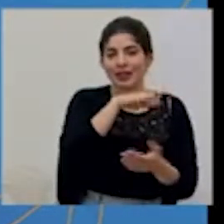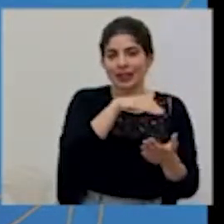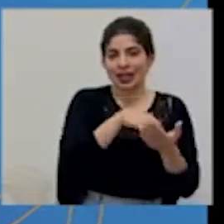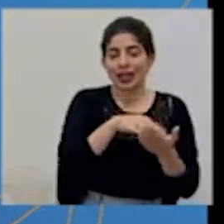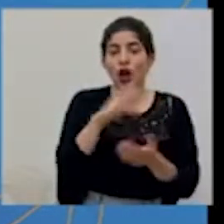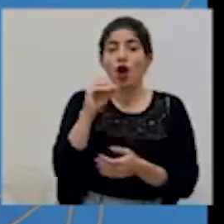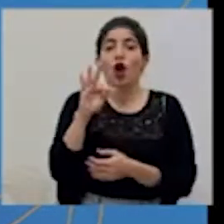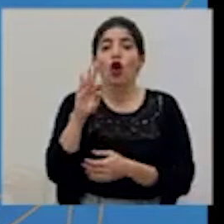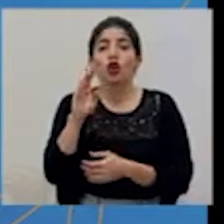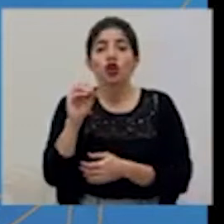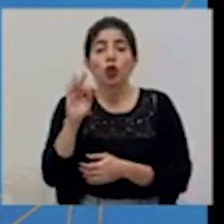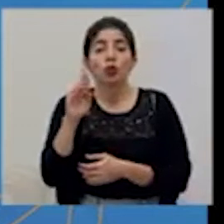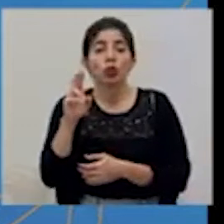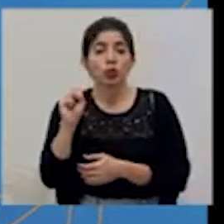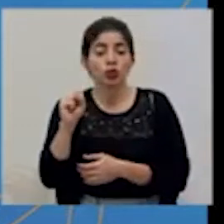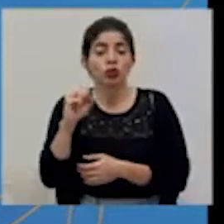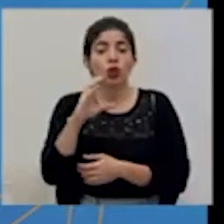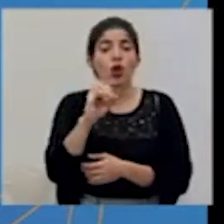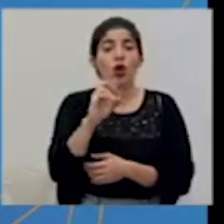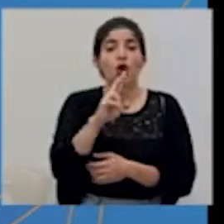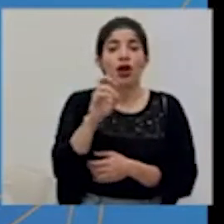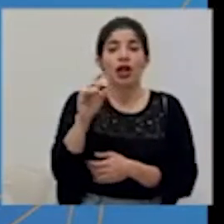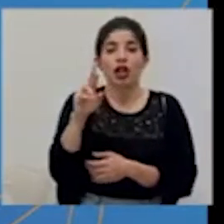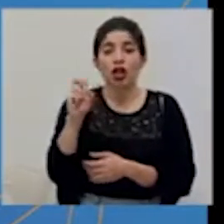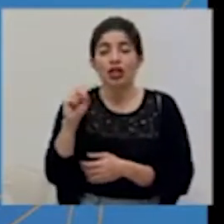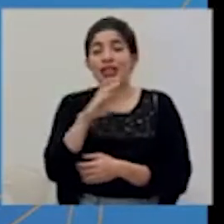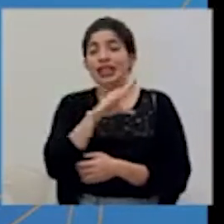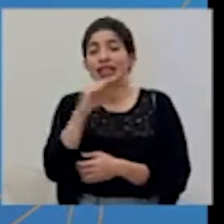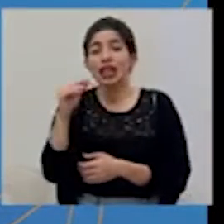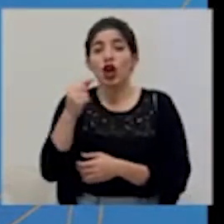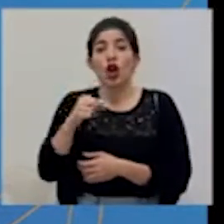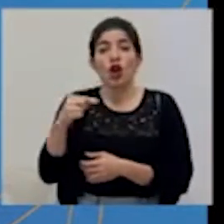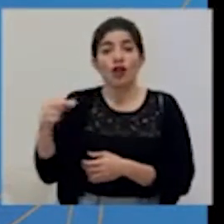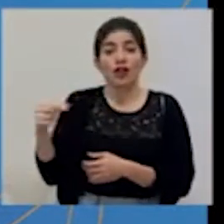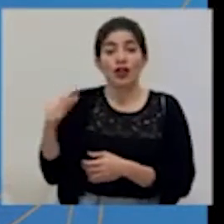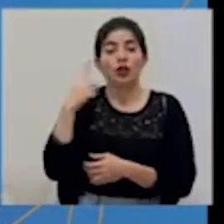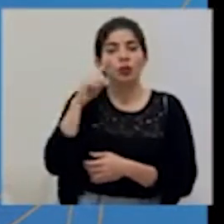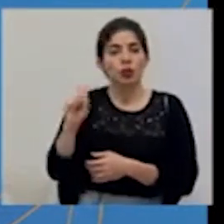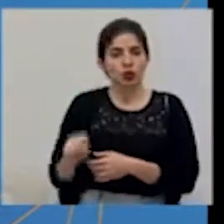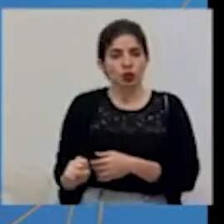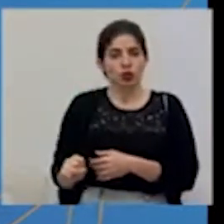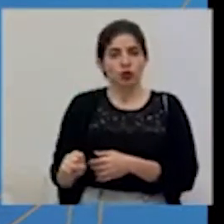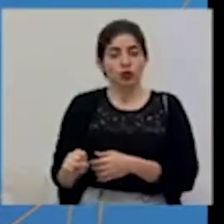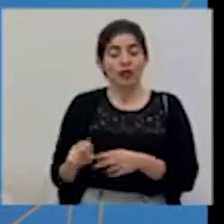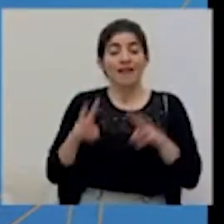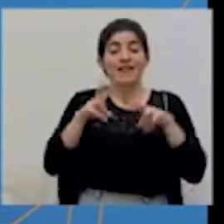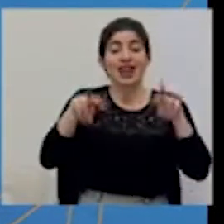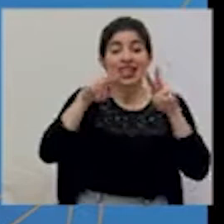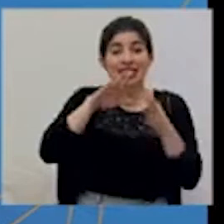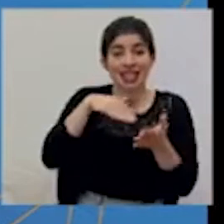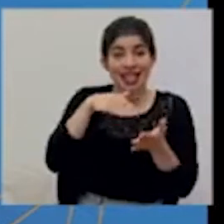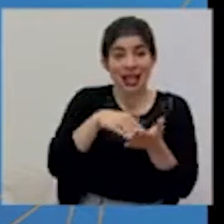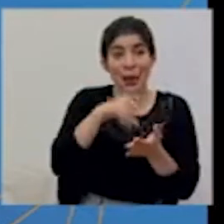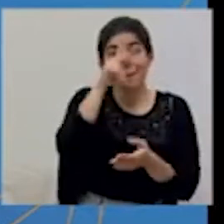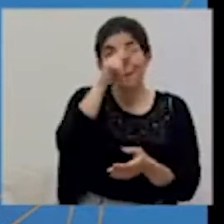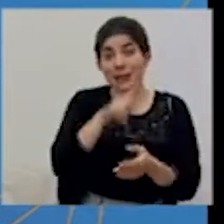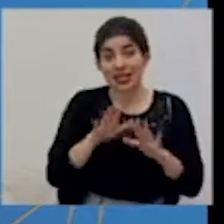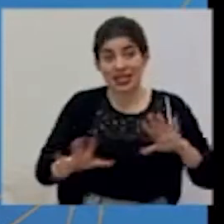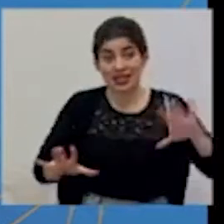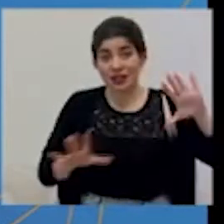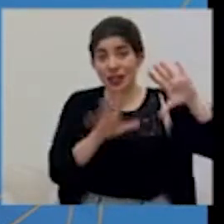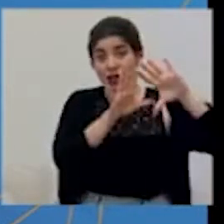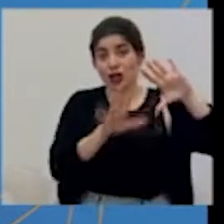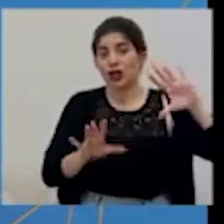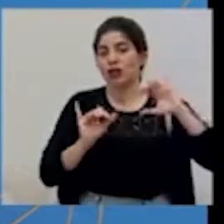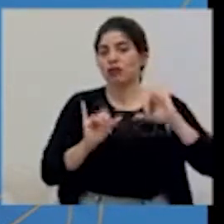Corredores y Golfito en el Pacífico Sur. El resto del litoral pacífico y el Valle Central se mantienen en alerta